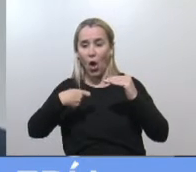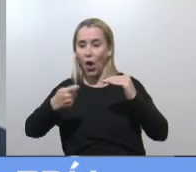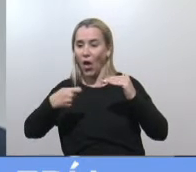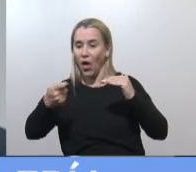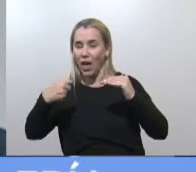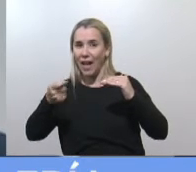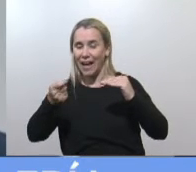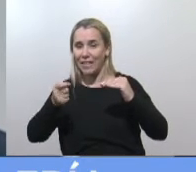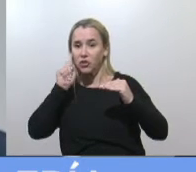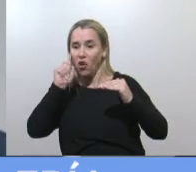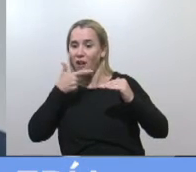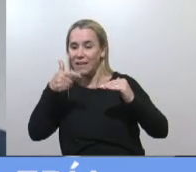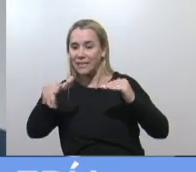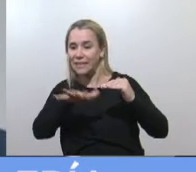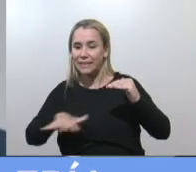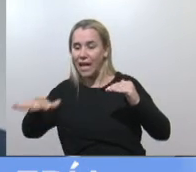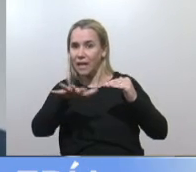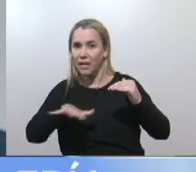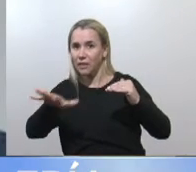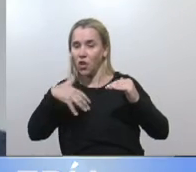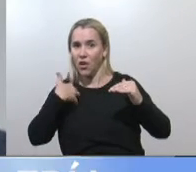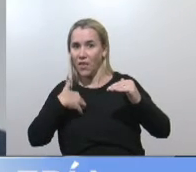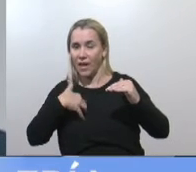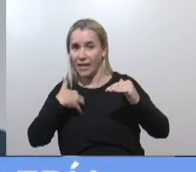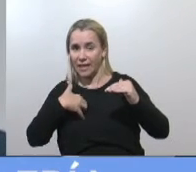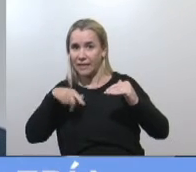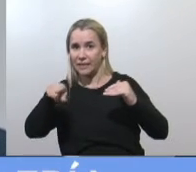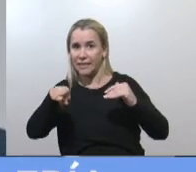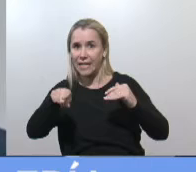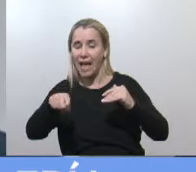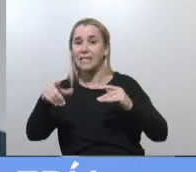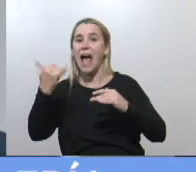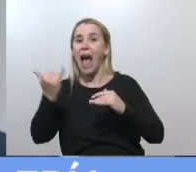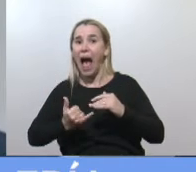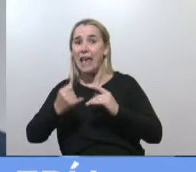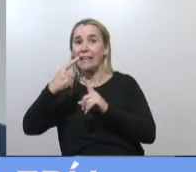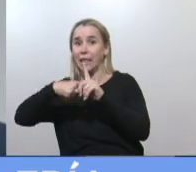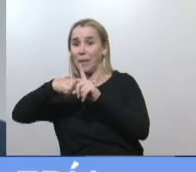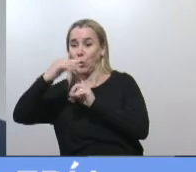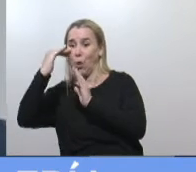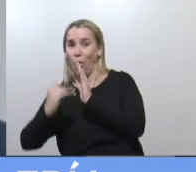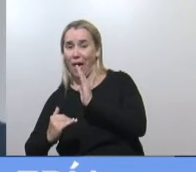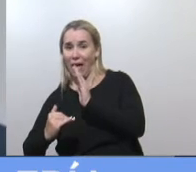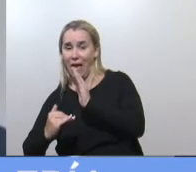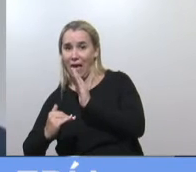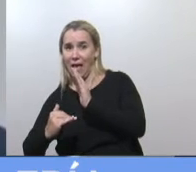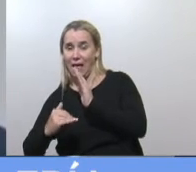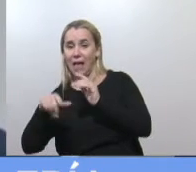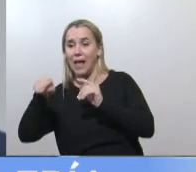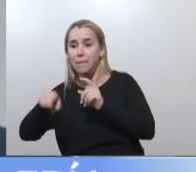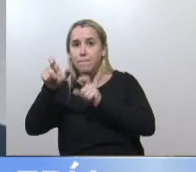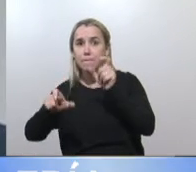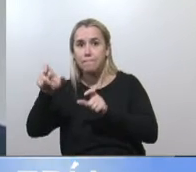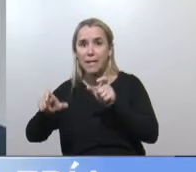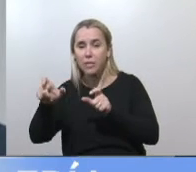en determinadas zonas del territorio nacional con características climáticas de bajas temperaturas, donde sus pobladores y